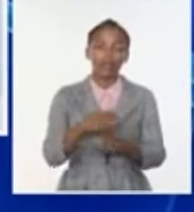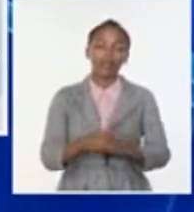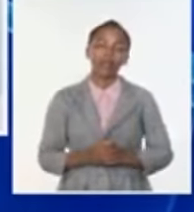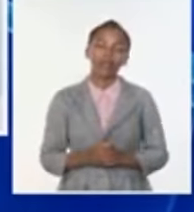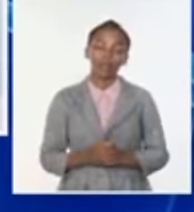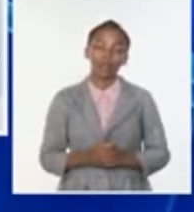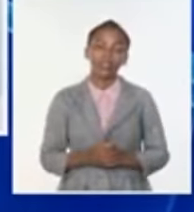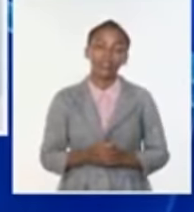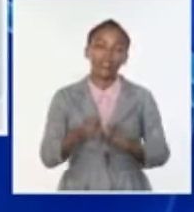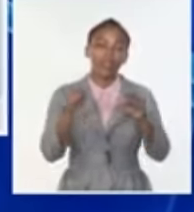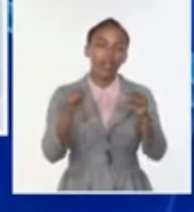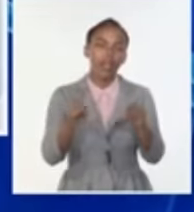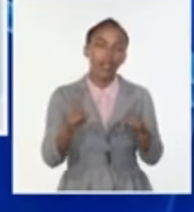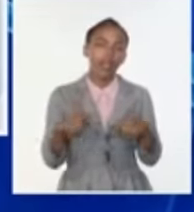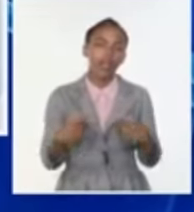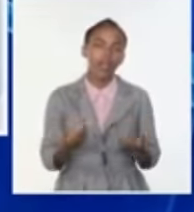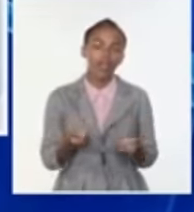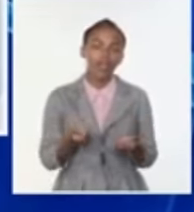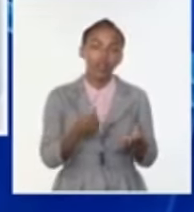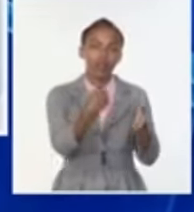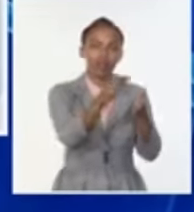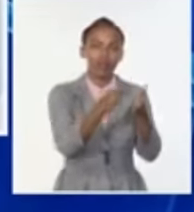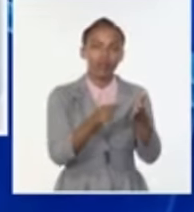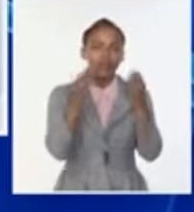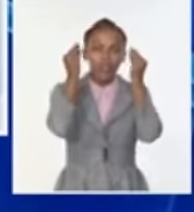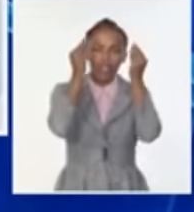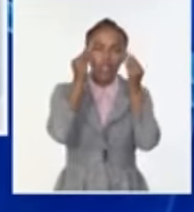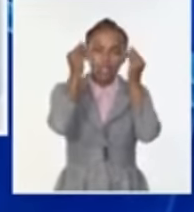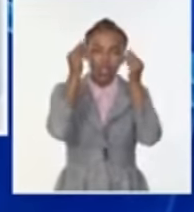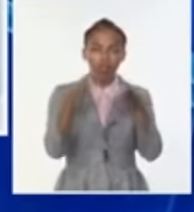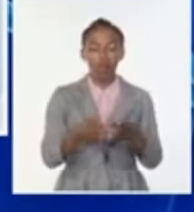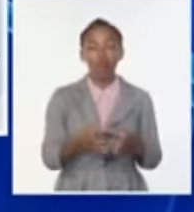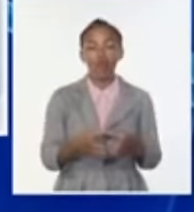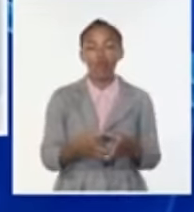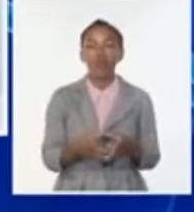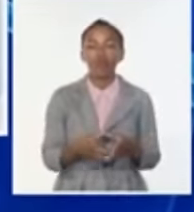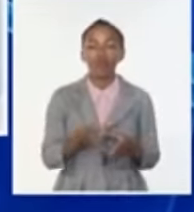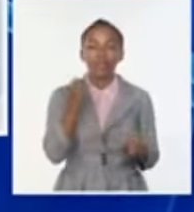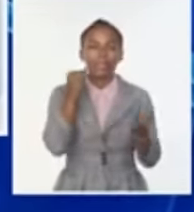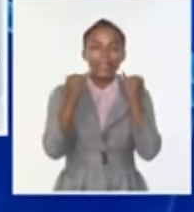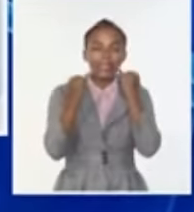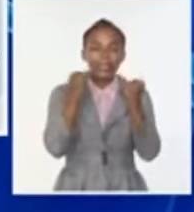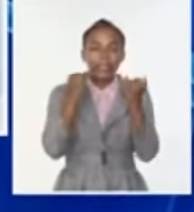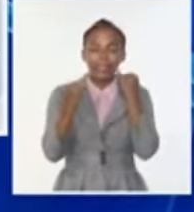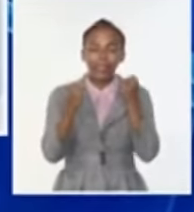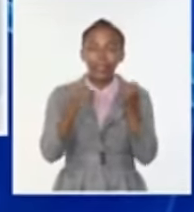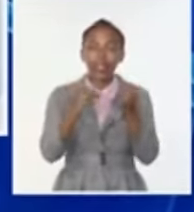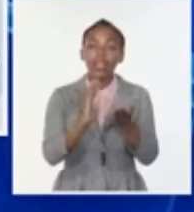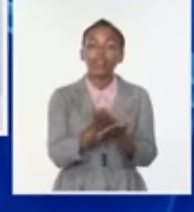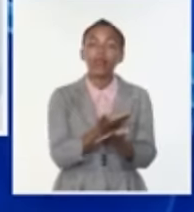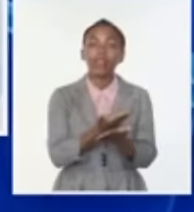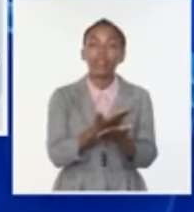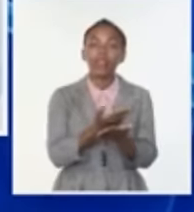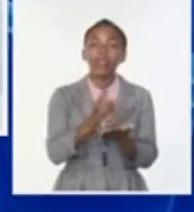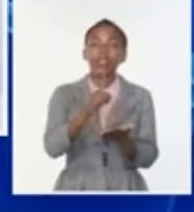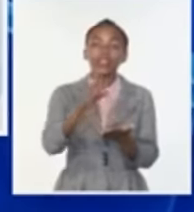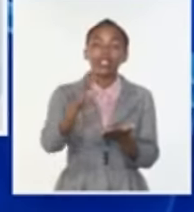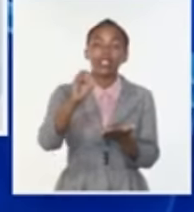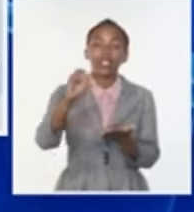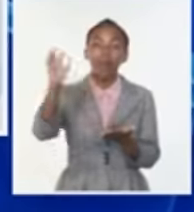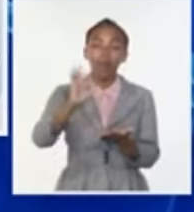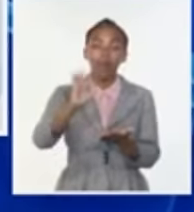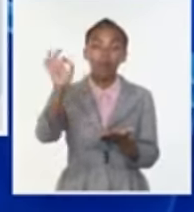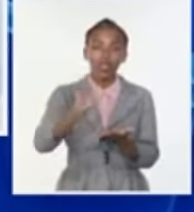ahí varias de estas cosas se analizaron en la comisión. Identificar y bloquear el 100% de las cuentas fiscales que no